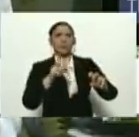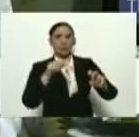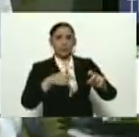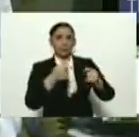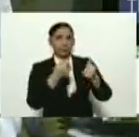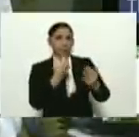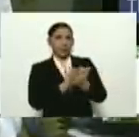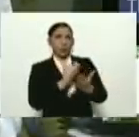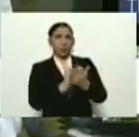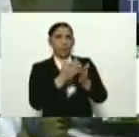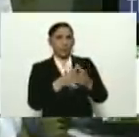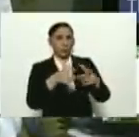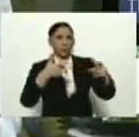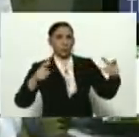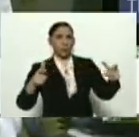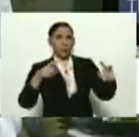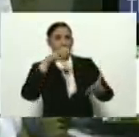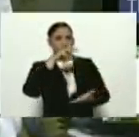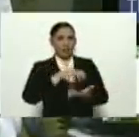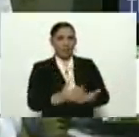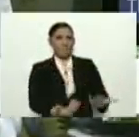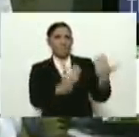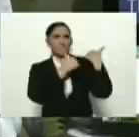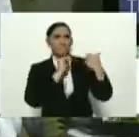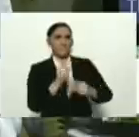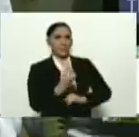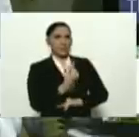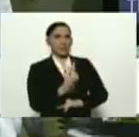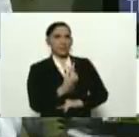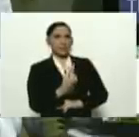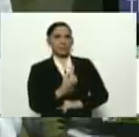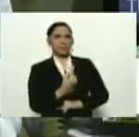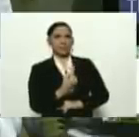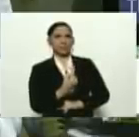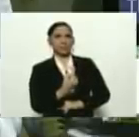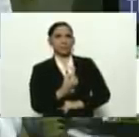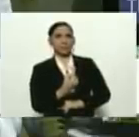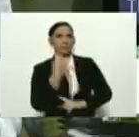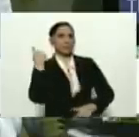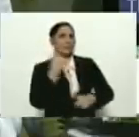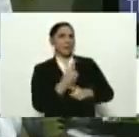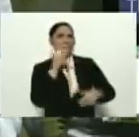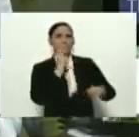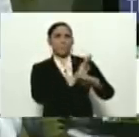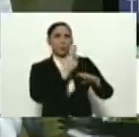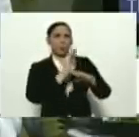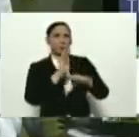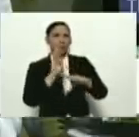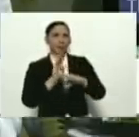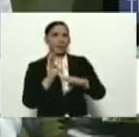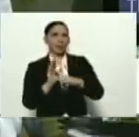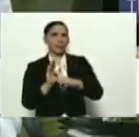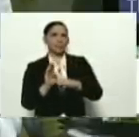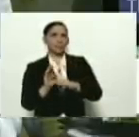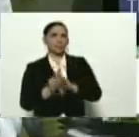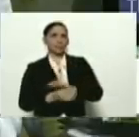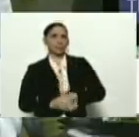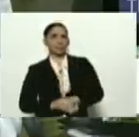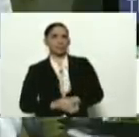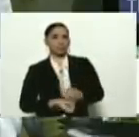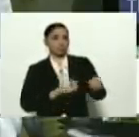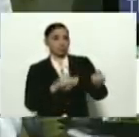macroeconómicos, el Estado cumple un rol principal e indelegable en el deber de proteger, regular y